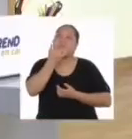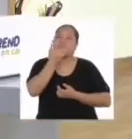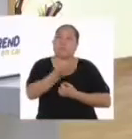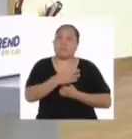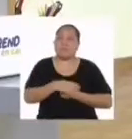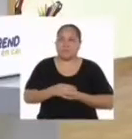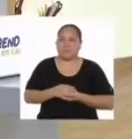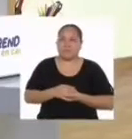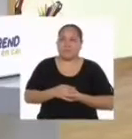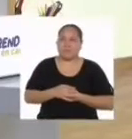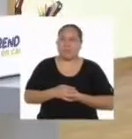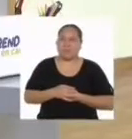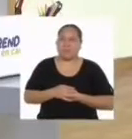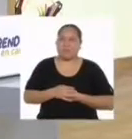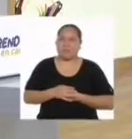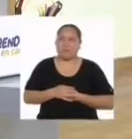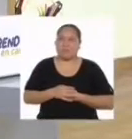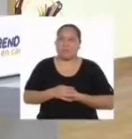trata.